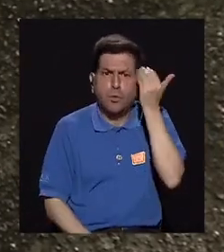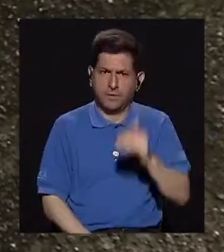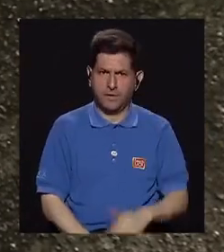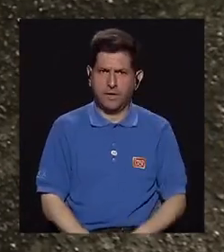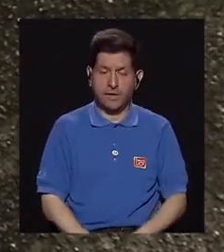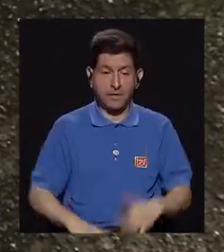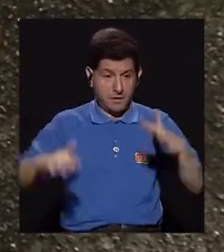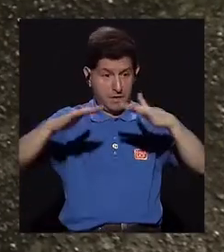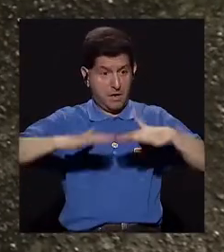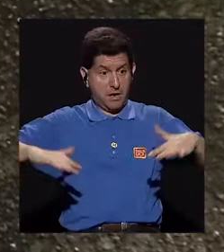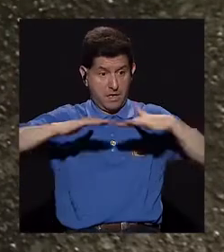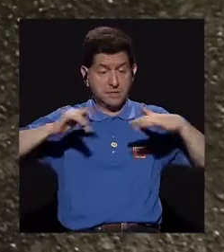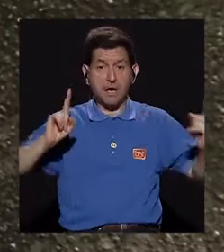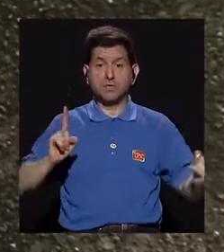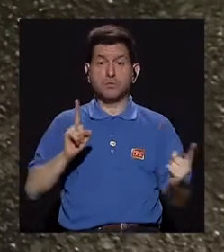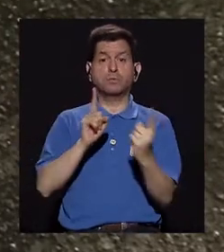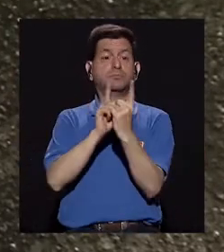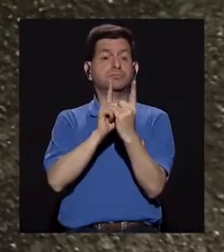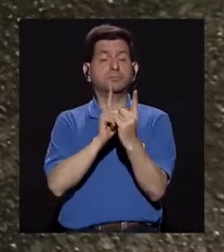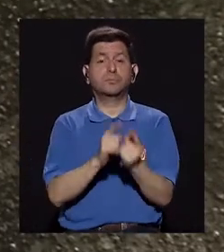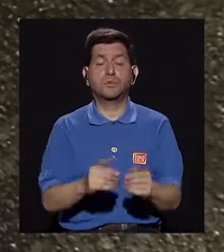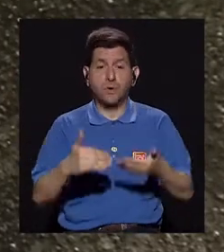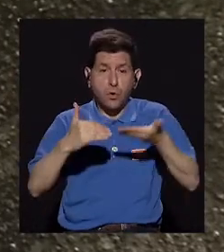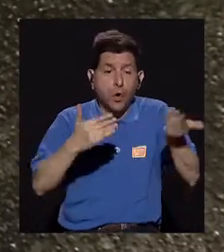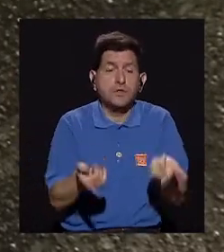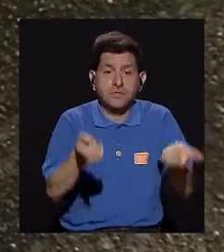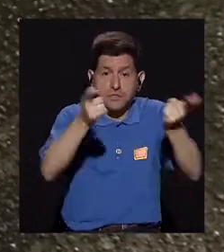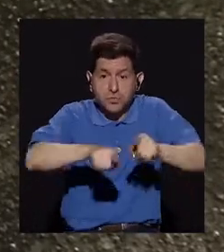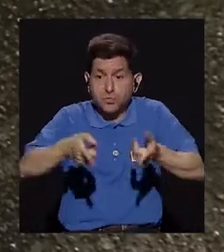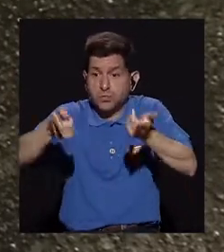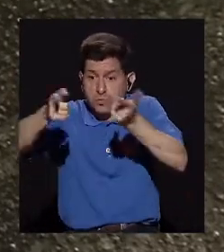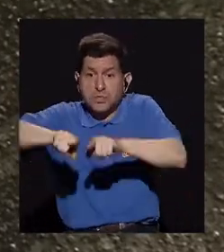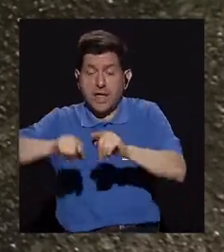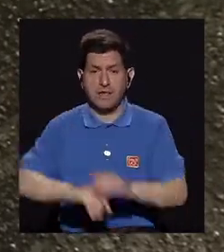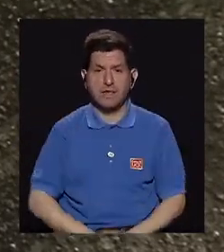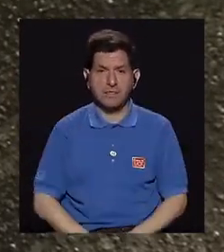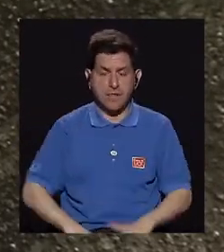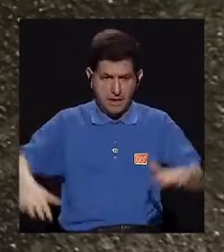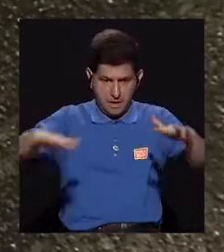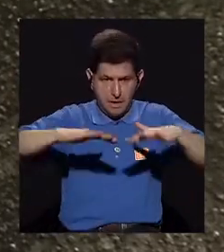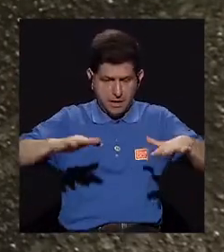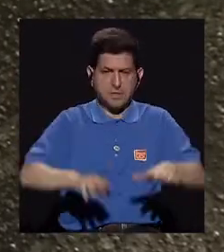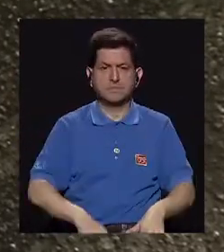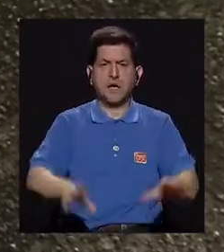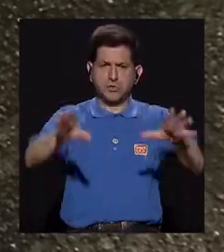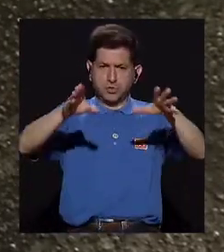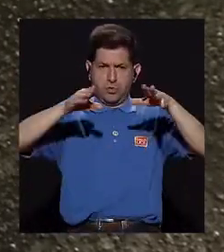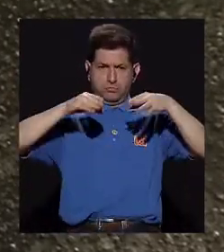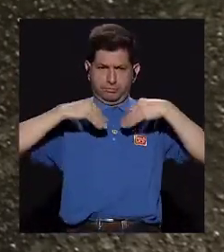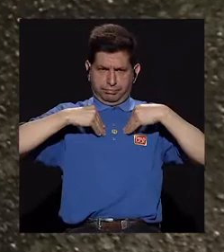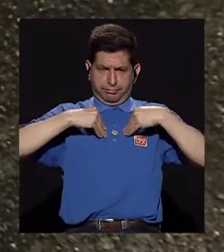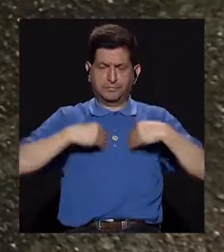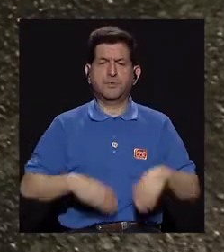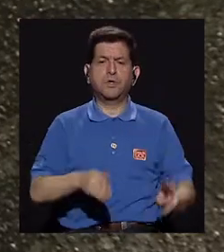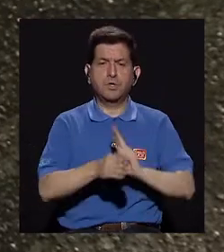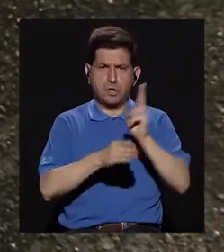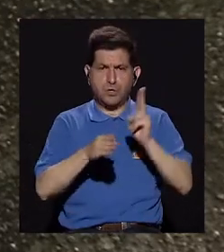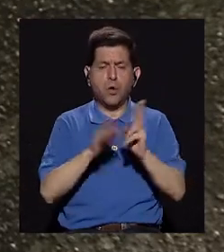el espacio, como le decía, de encuentro, donde las cosas pasan, ¿verdad? Es un espacio de apropiación, ¿verdad? Y de uso